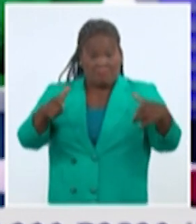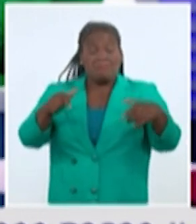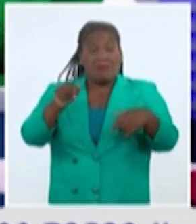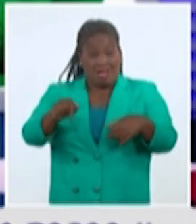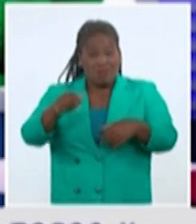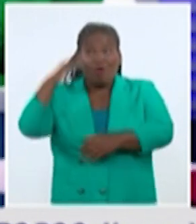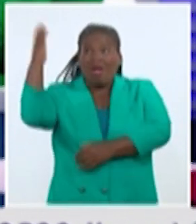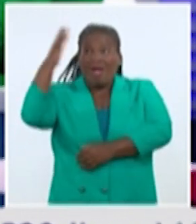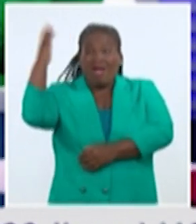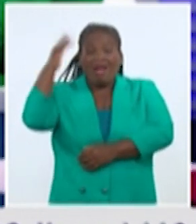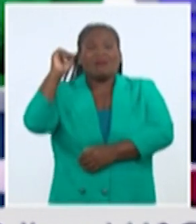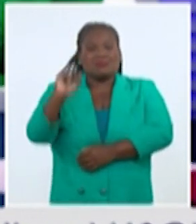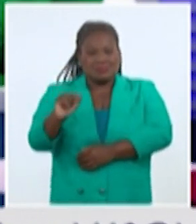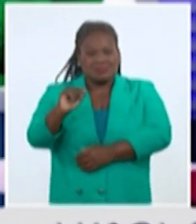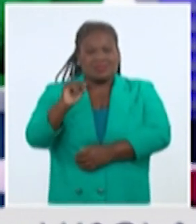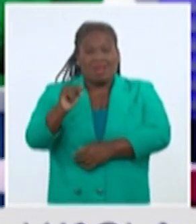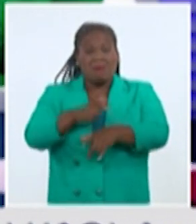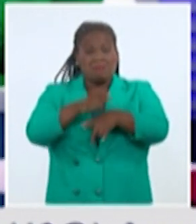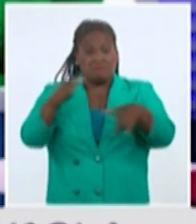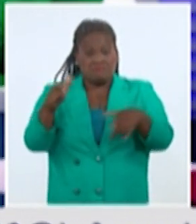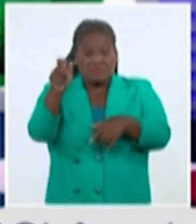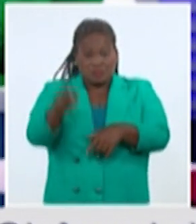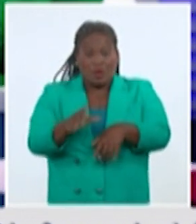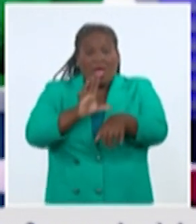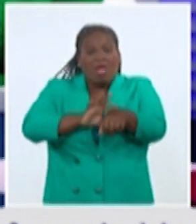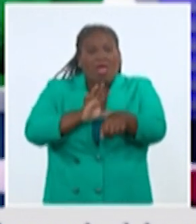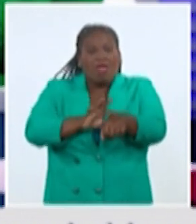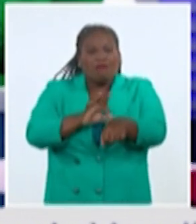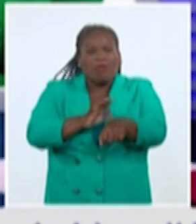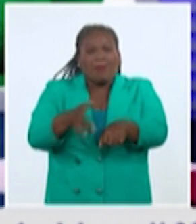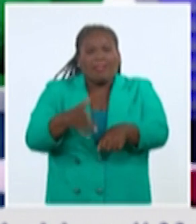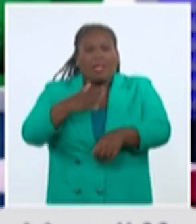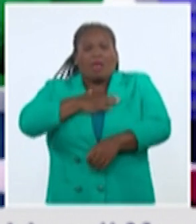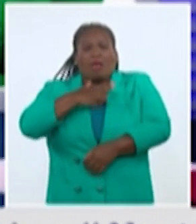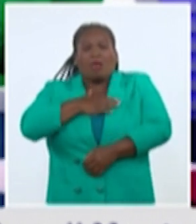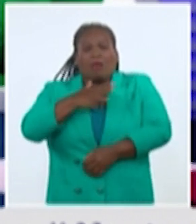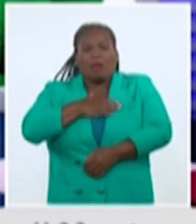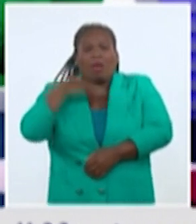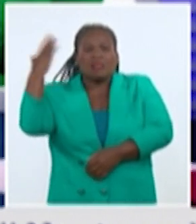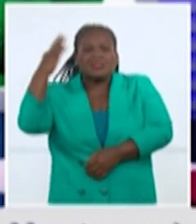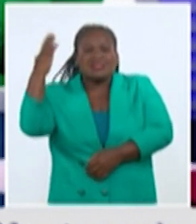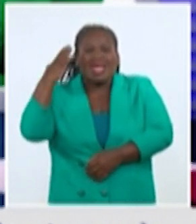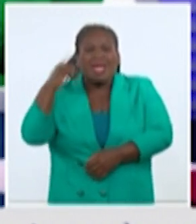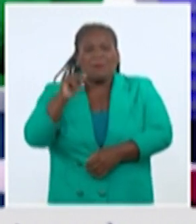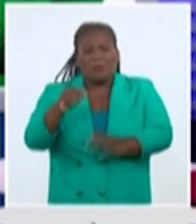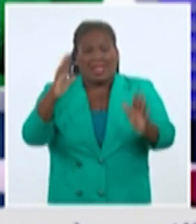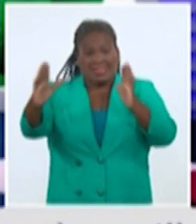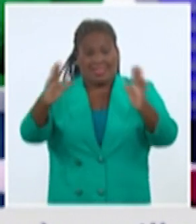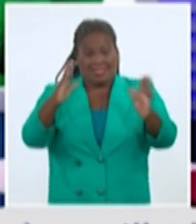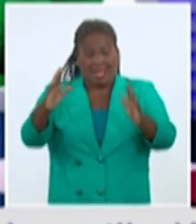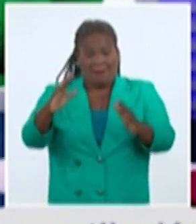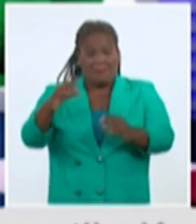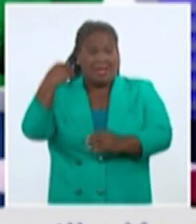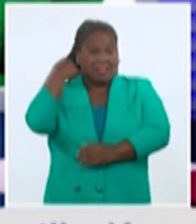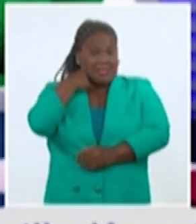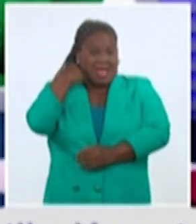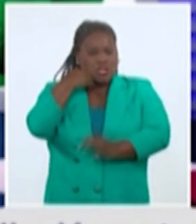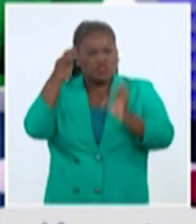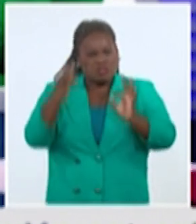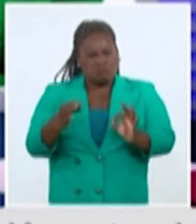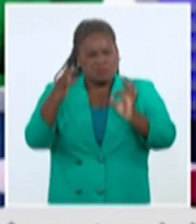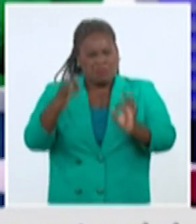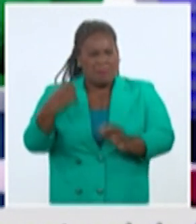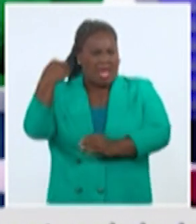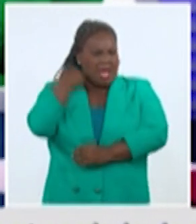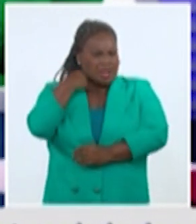por virus de la influenza. Generalmente en esta etapa del año, anualmente, se tiene esta